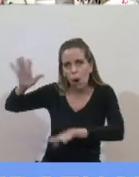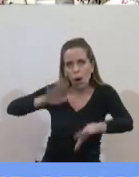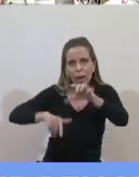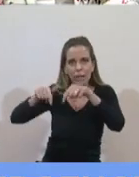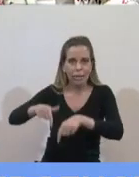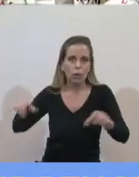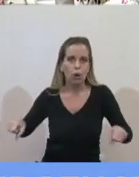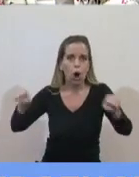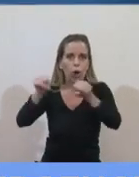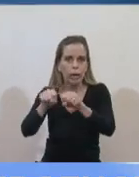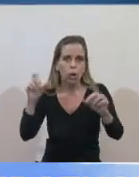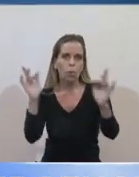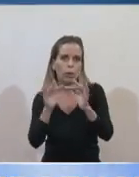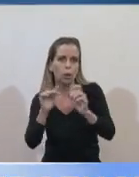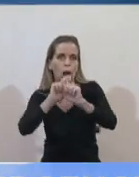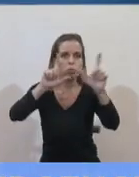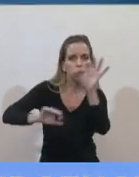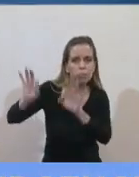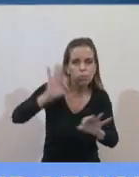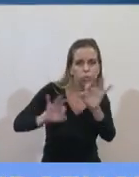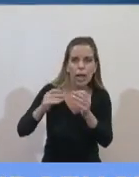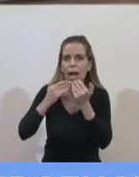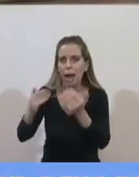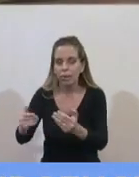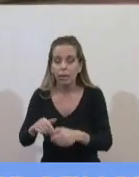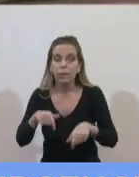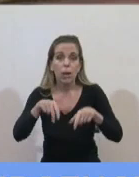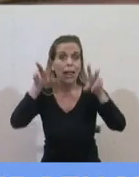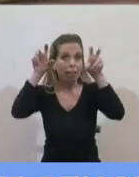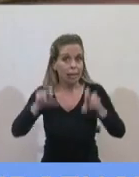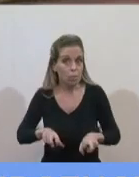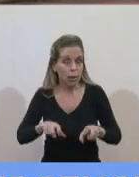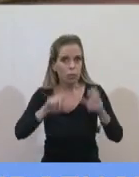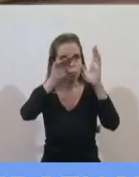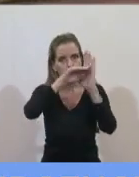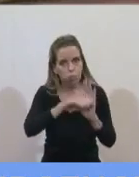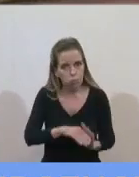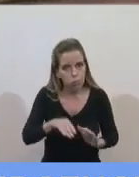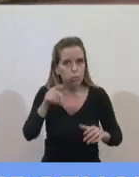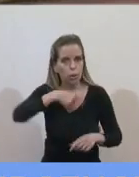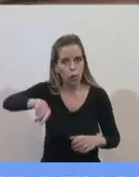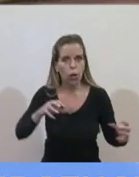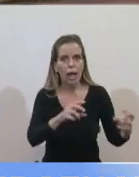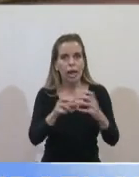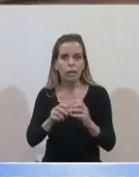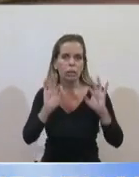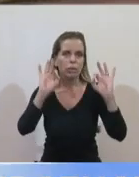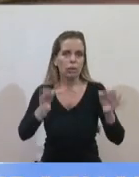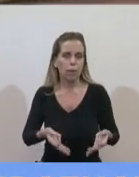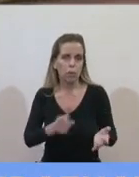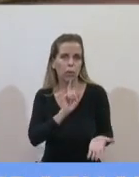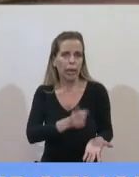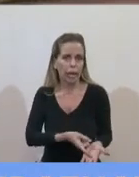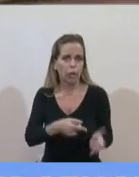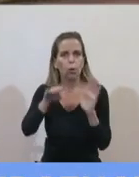esta sesión en tiempo y forma hoy el temario que nos convoca ya los conocemos son las reglas que nos tenemos